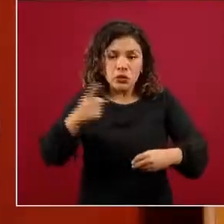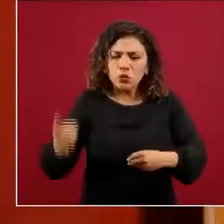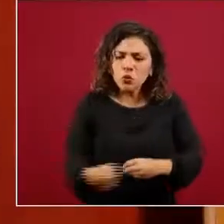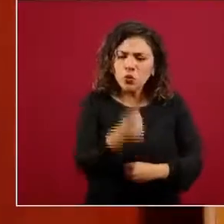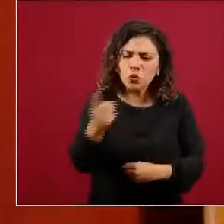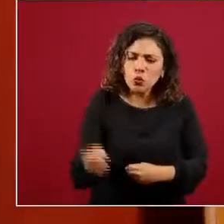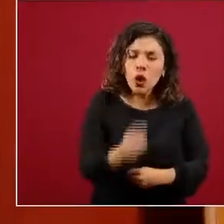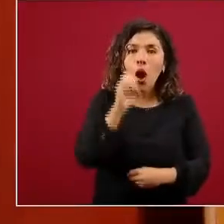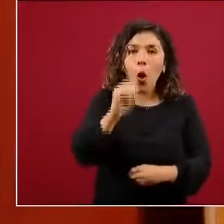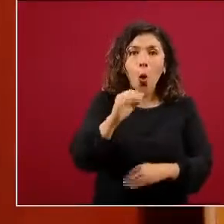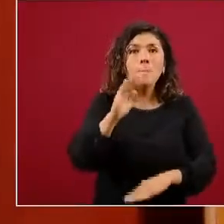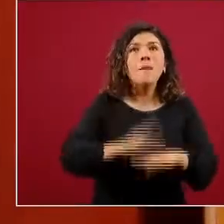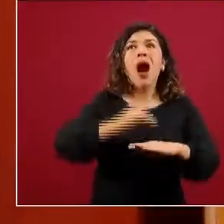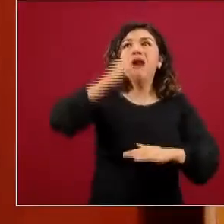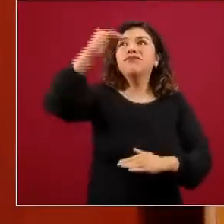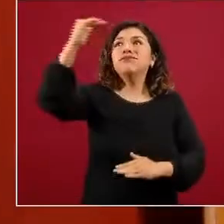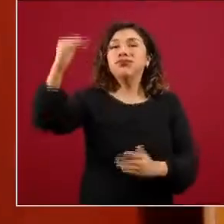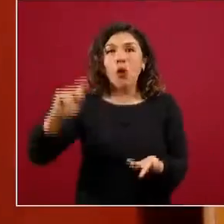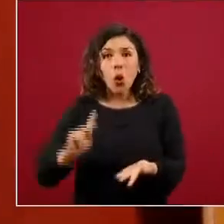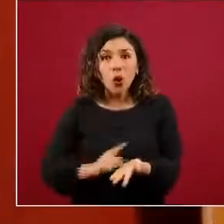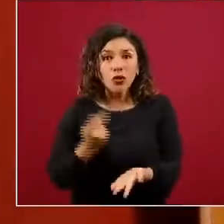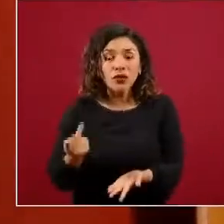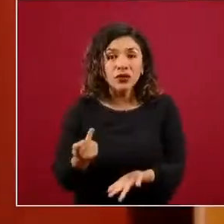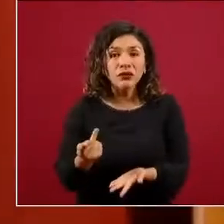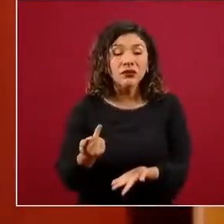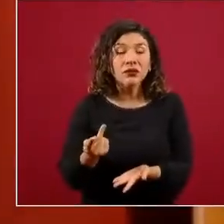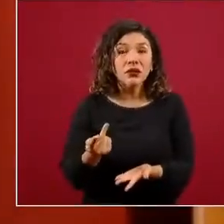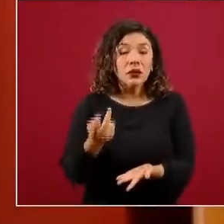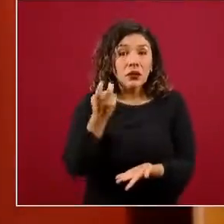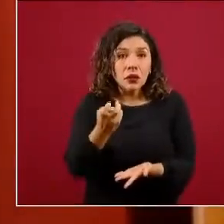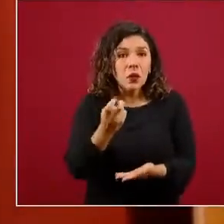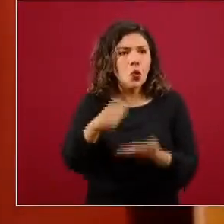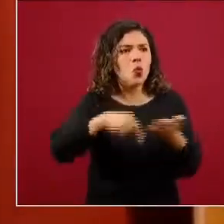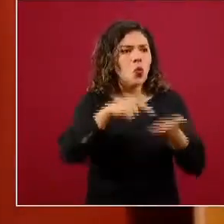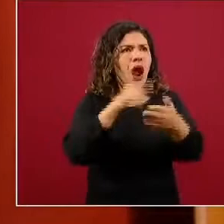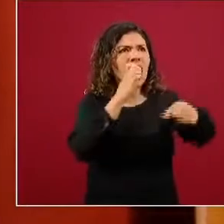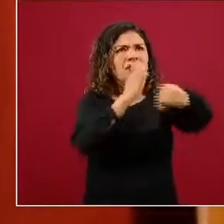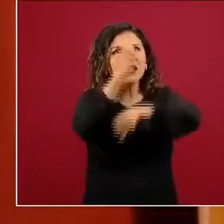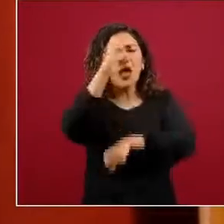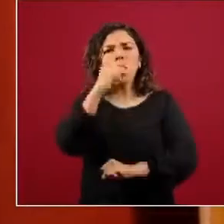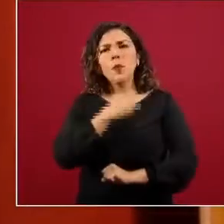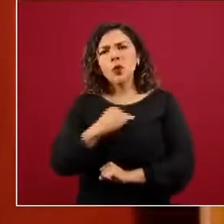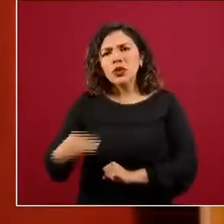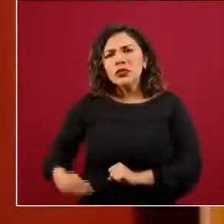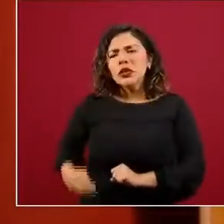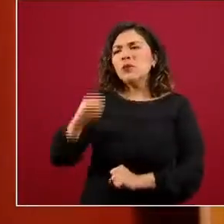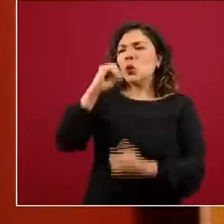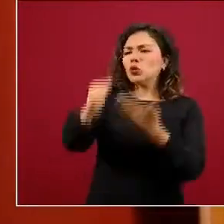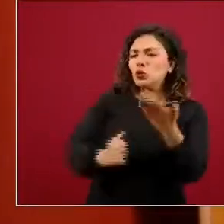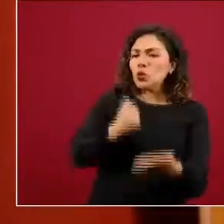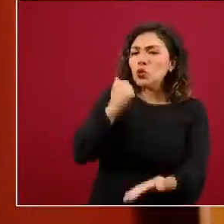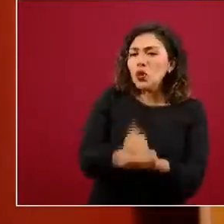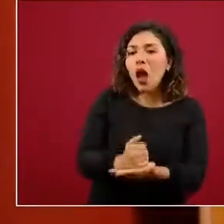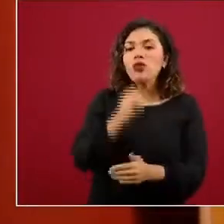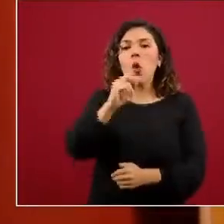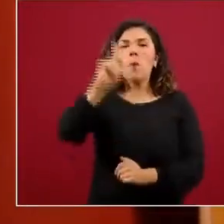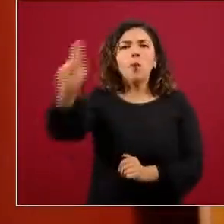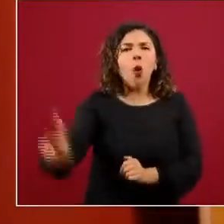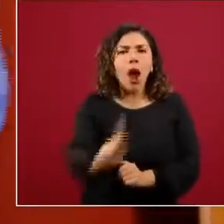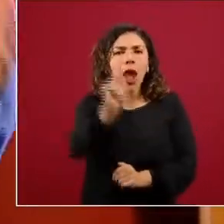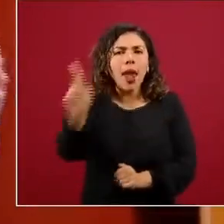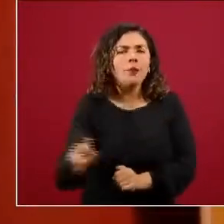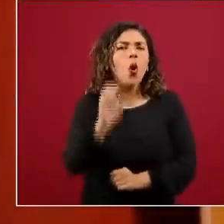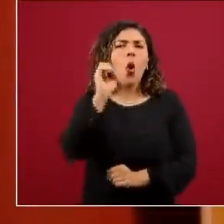que la epidemia vuelva a crecer en un estado, en un municipio, en una ciudad, en un